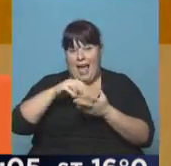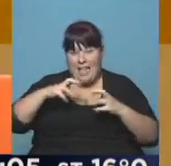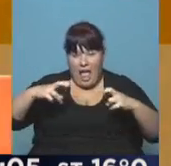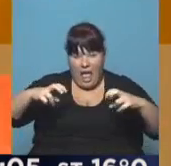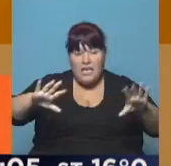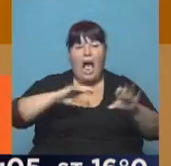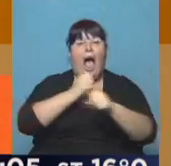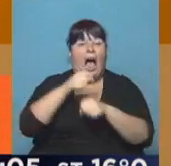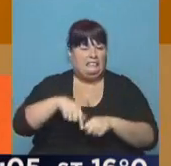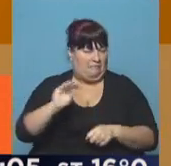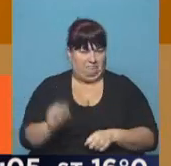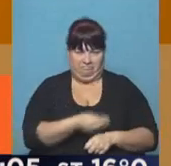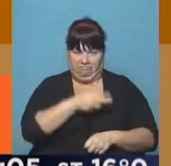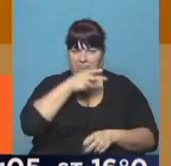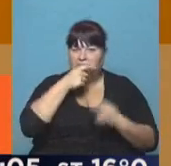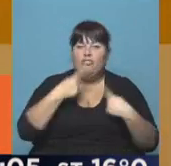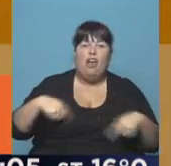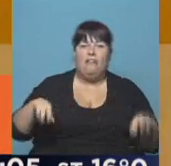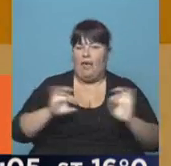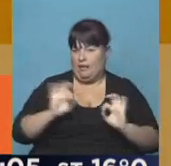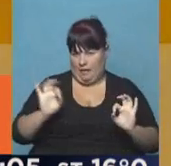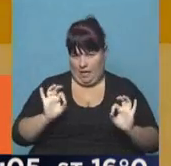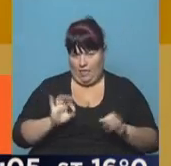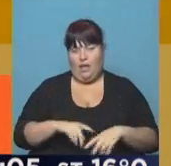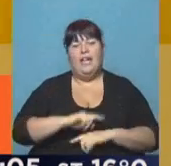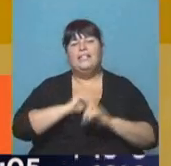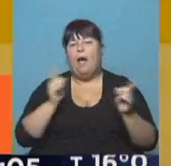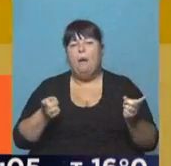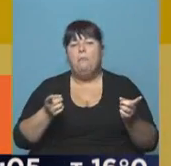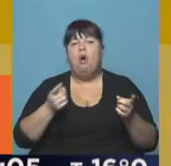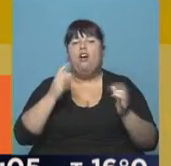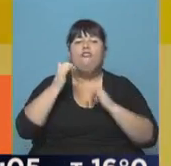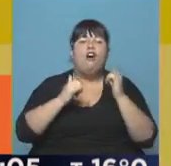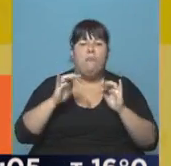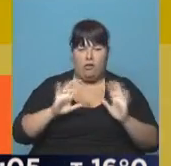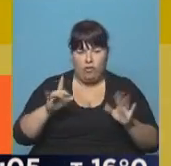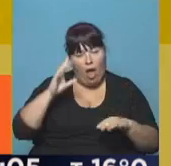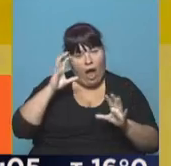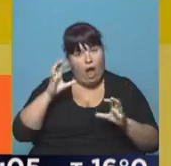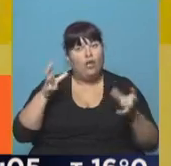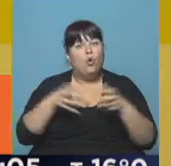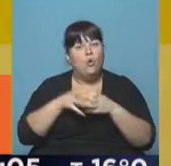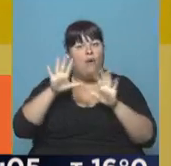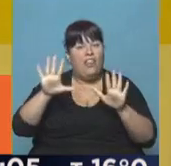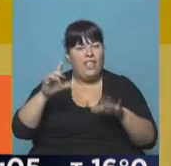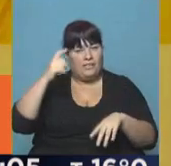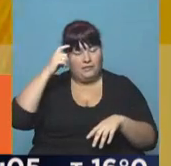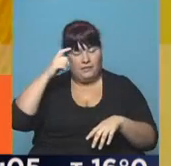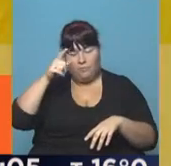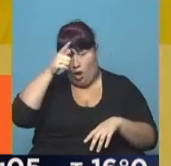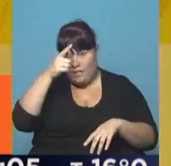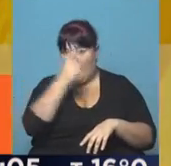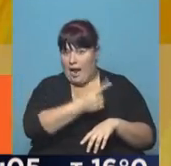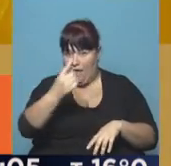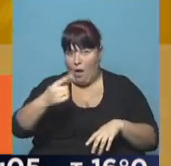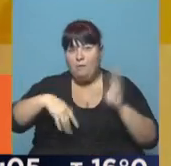rastrillado hasta el momento no ha arrojado ningún tipo de novedad ni tampoco ninguna información. Recordemos que son grupos de 10 oficiales, cada